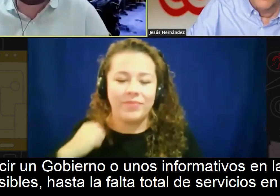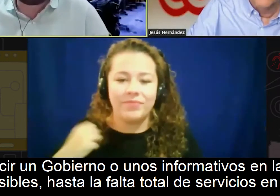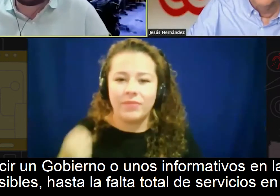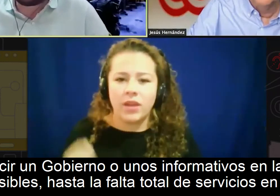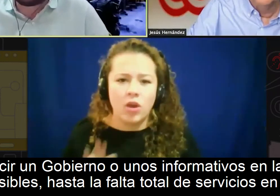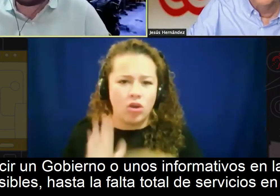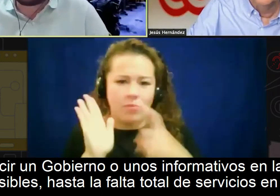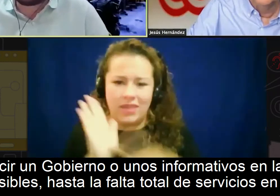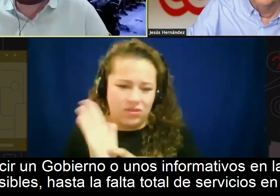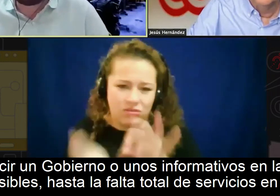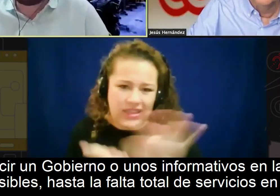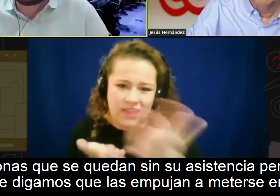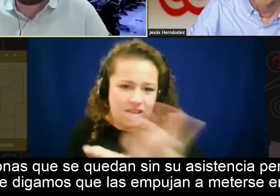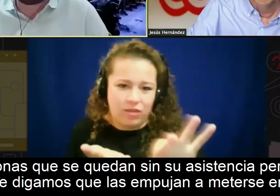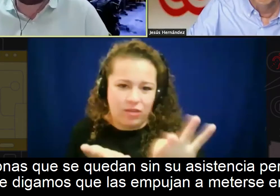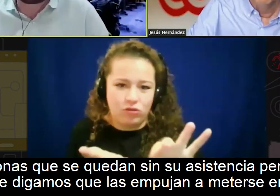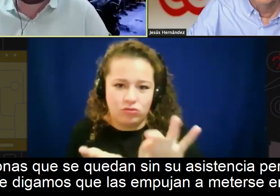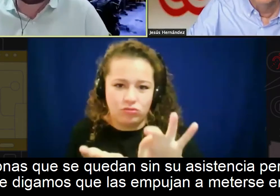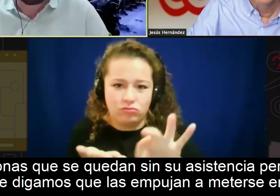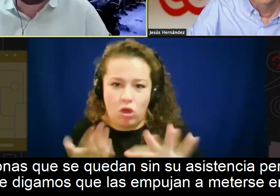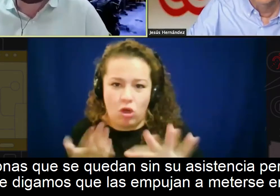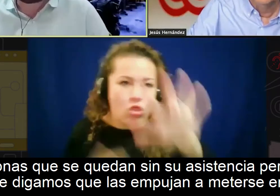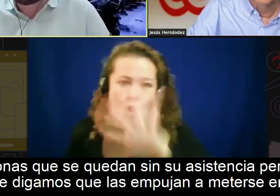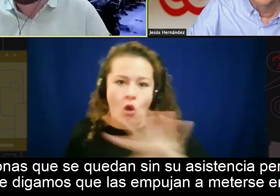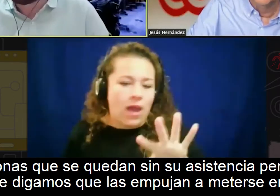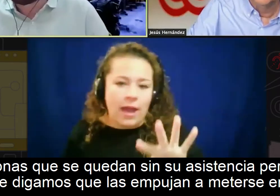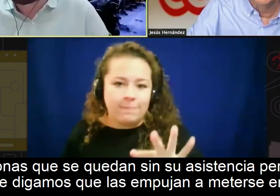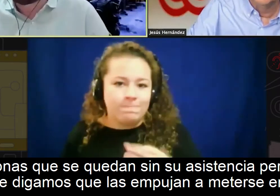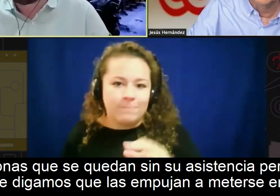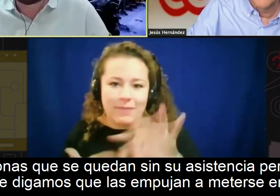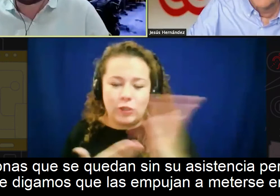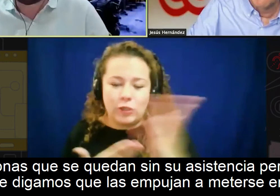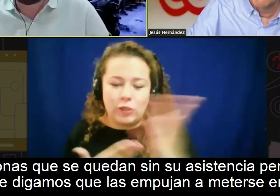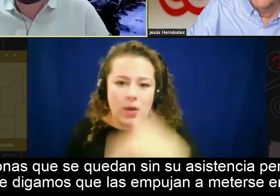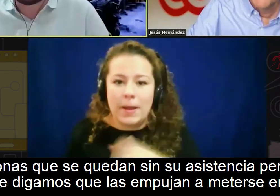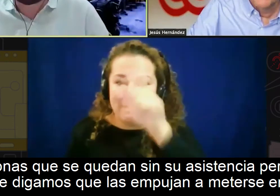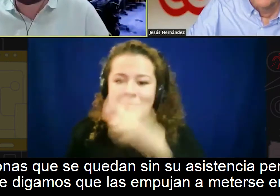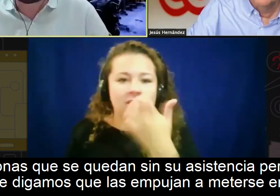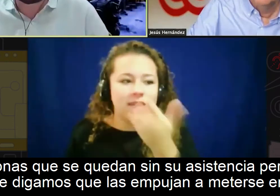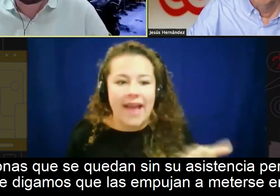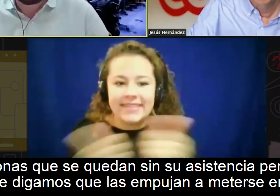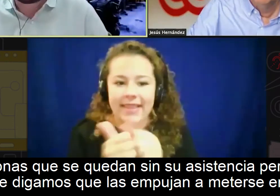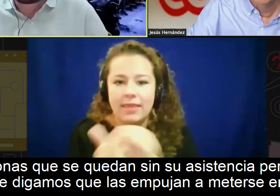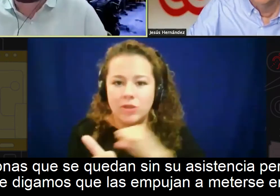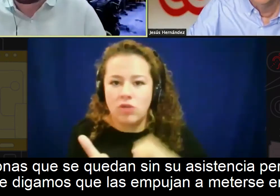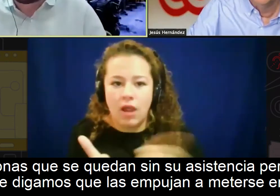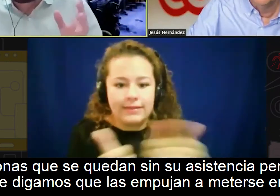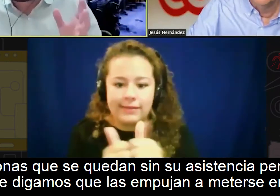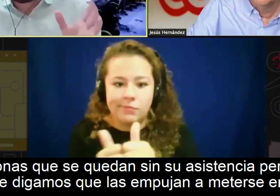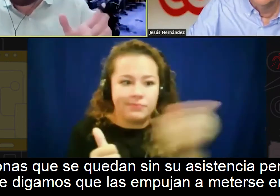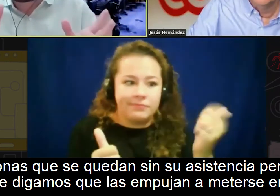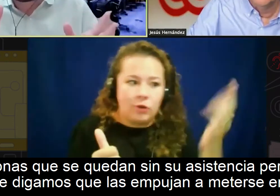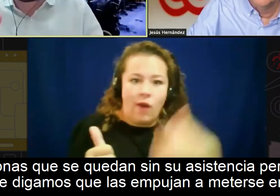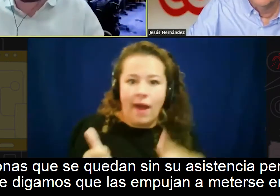de servicios en la comunidad, personas que se quedan sin su asistencia personal, personas que digamos que